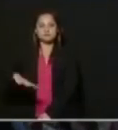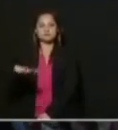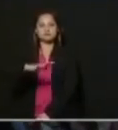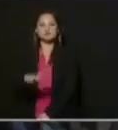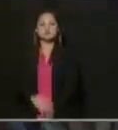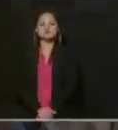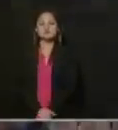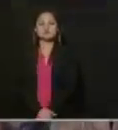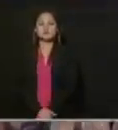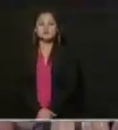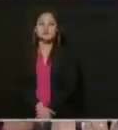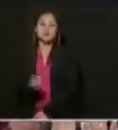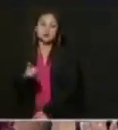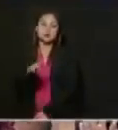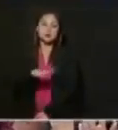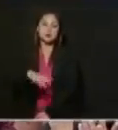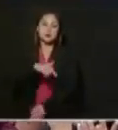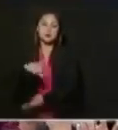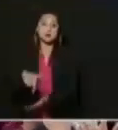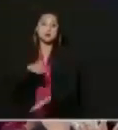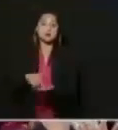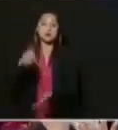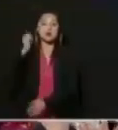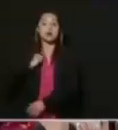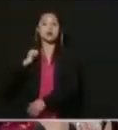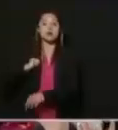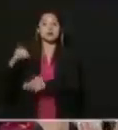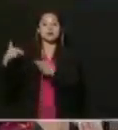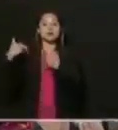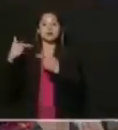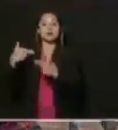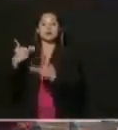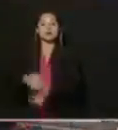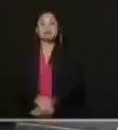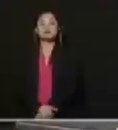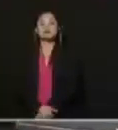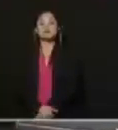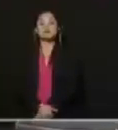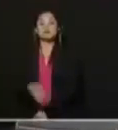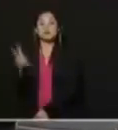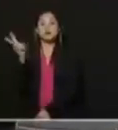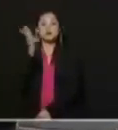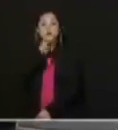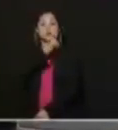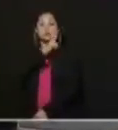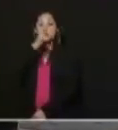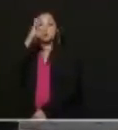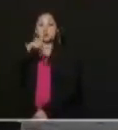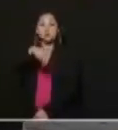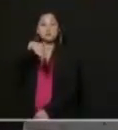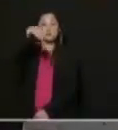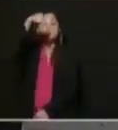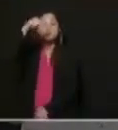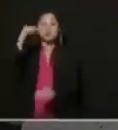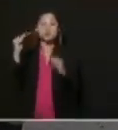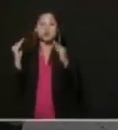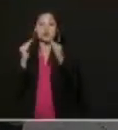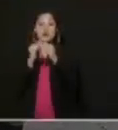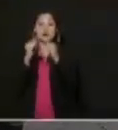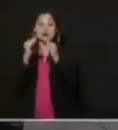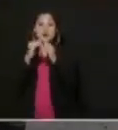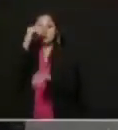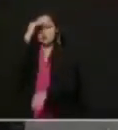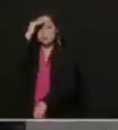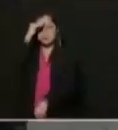los ancestros. Vientos del norte. Viento del norte. Casa de la memoria. Casa